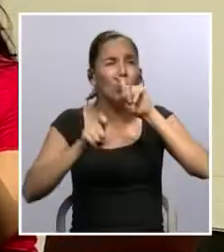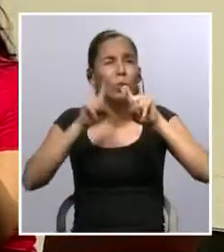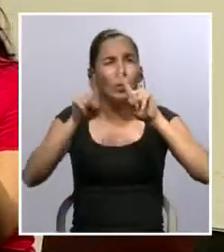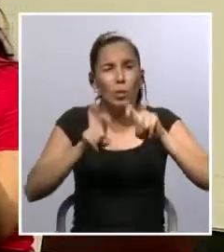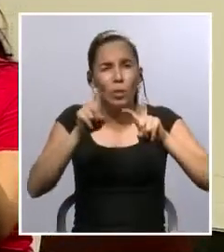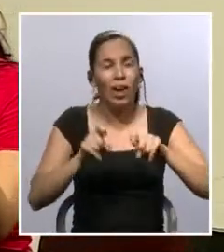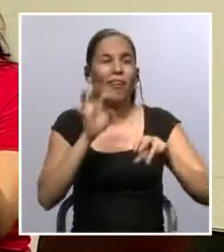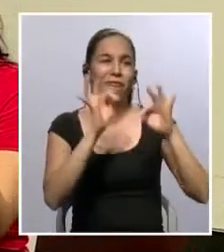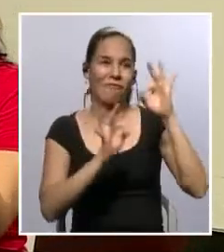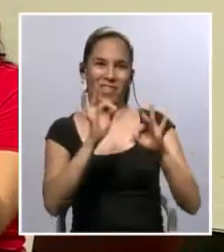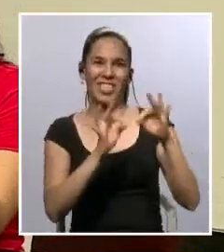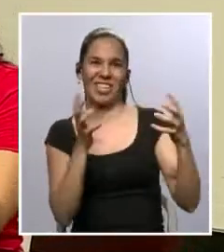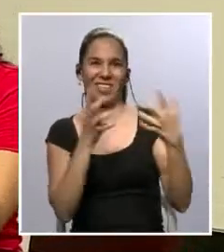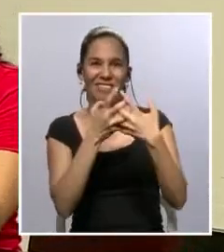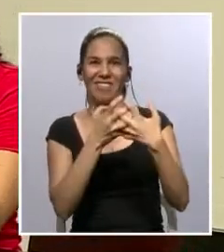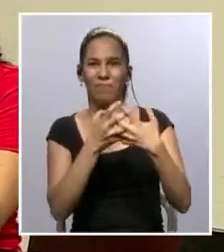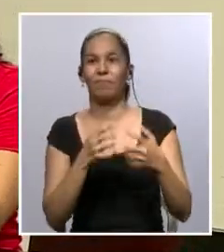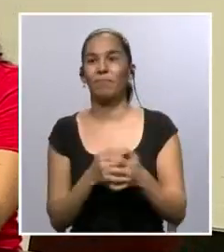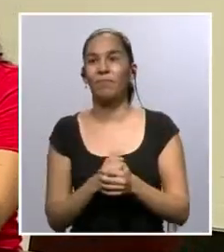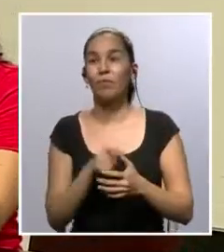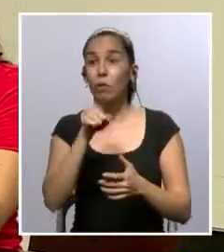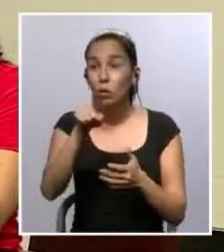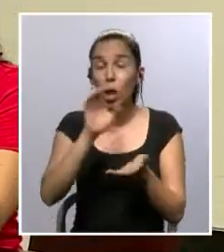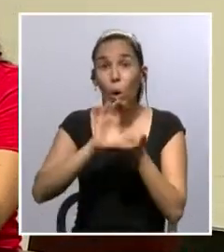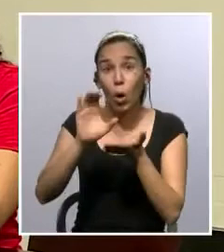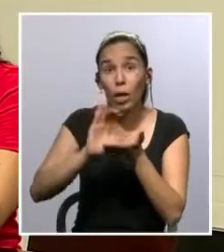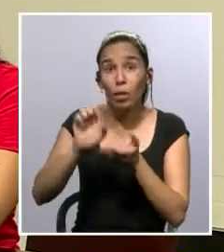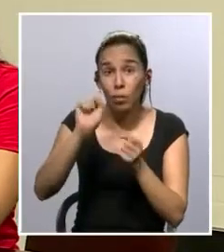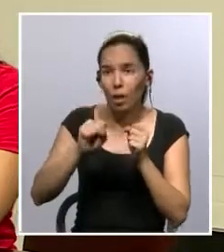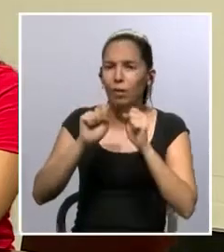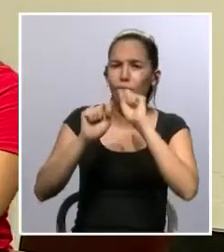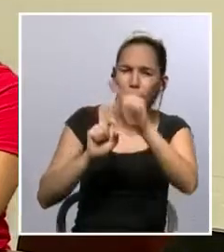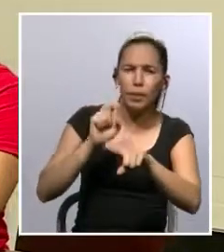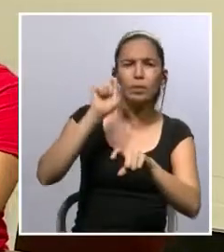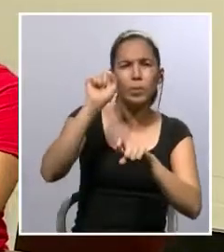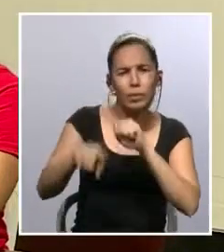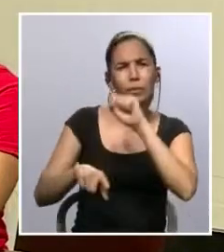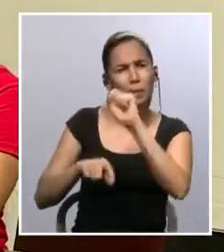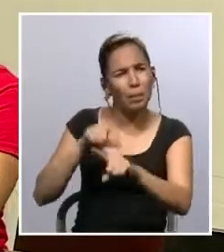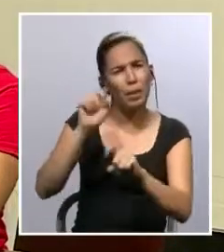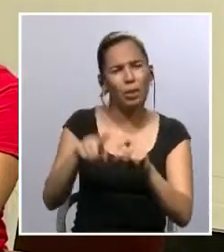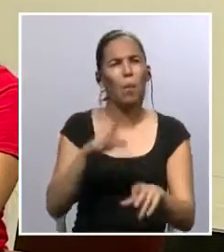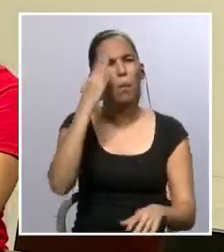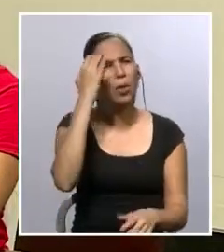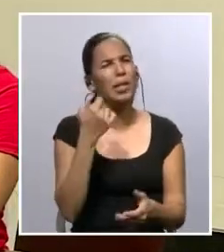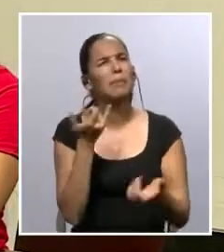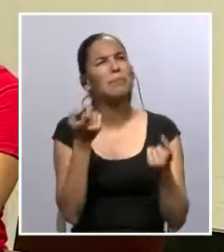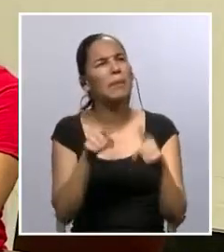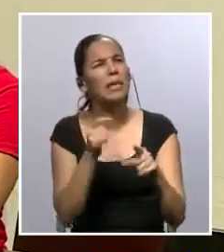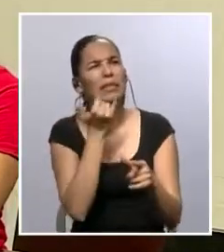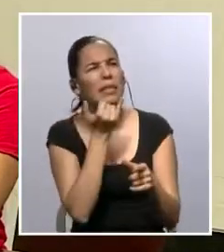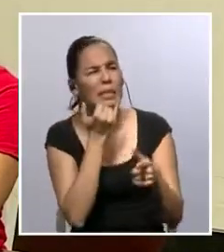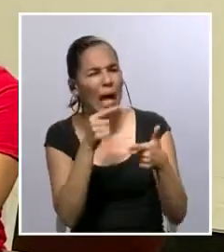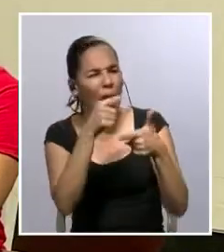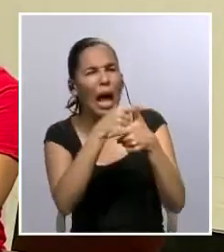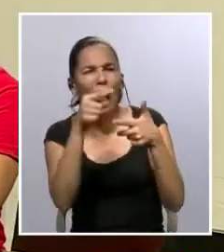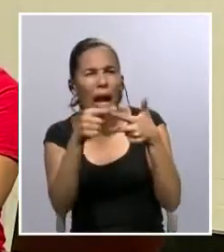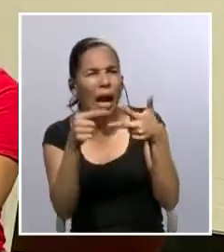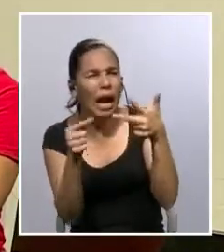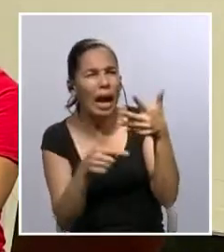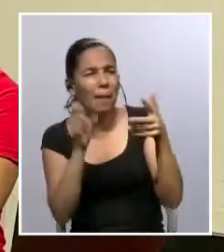muchachas del colegio, y preguntárselo al profesor de física. ¿Por qué pasa esto? Siempre hay una